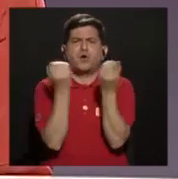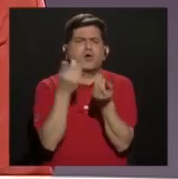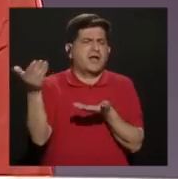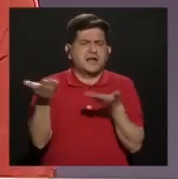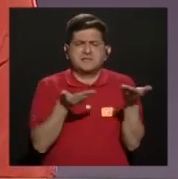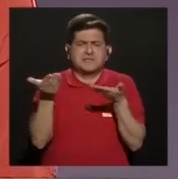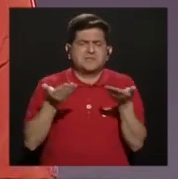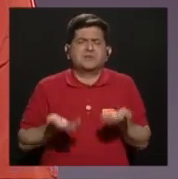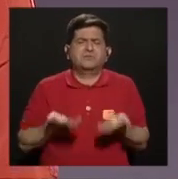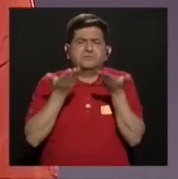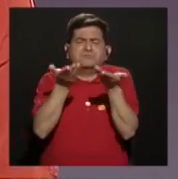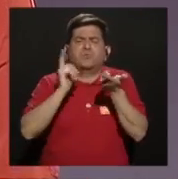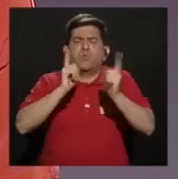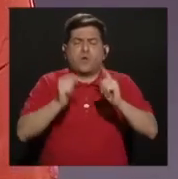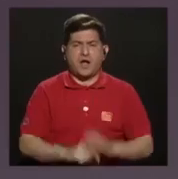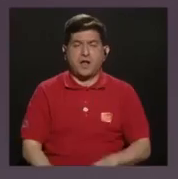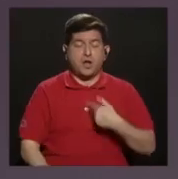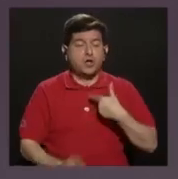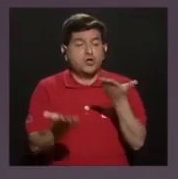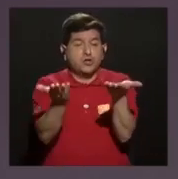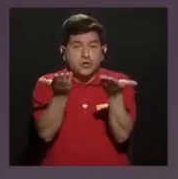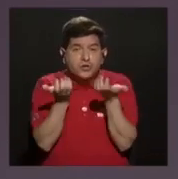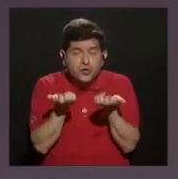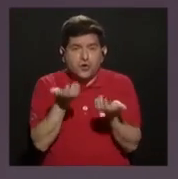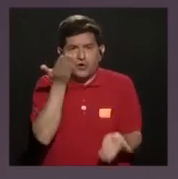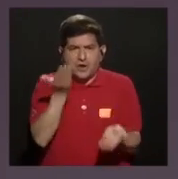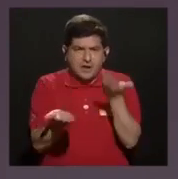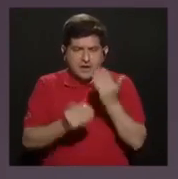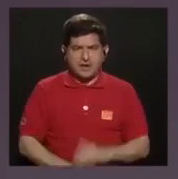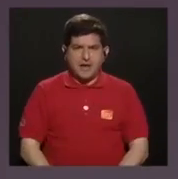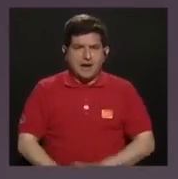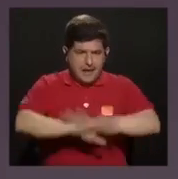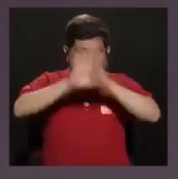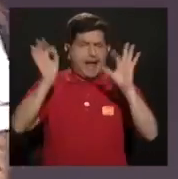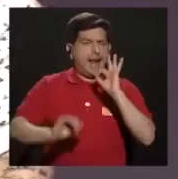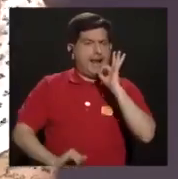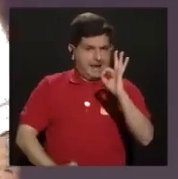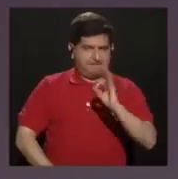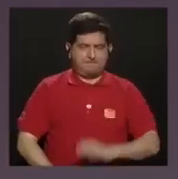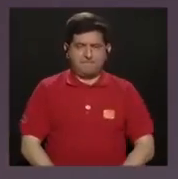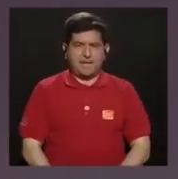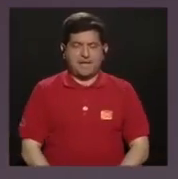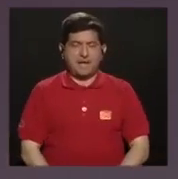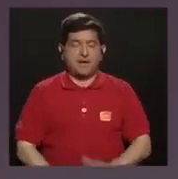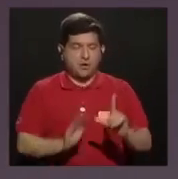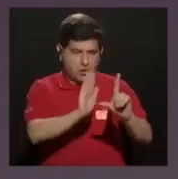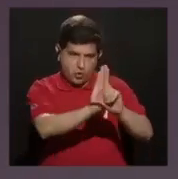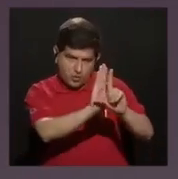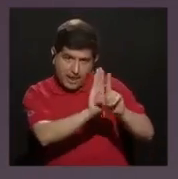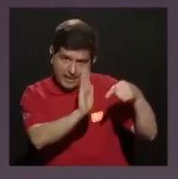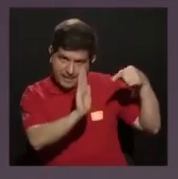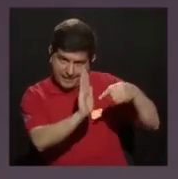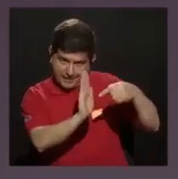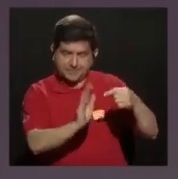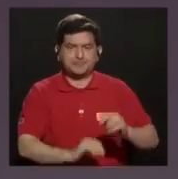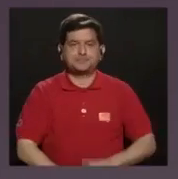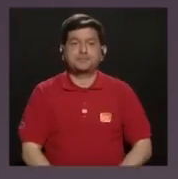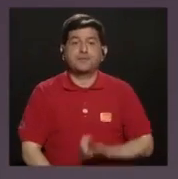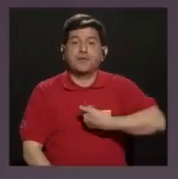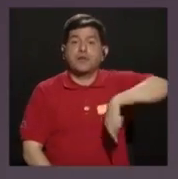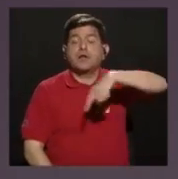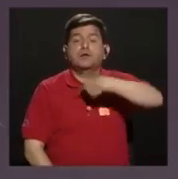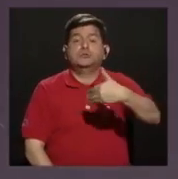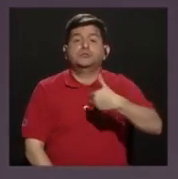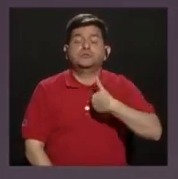está brindando? Yo quisiera ir nada más como para que quedáramos como bien claras, claro. ¿Verdad? Con la parte de la legislación. Por ejemplo, nosotras